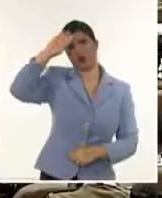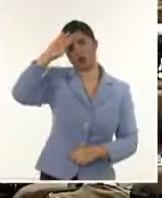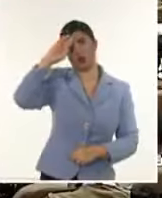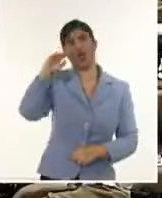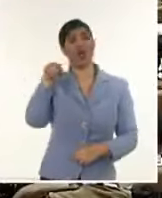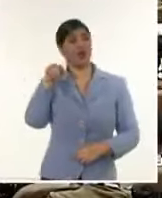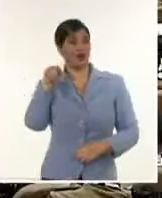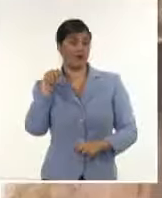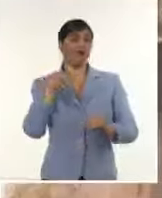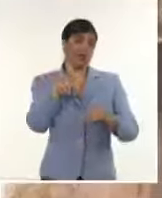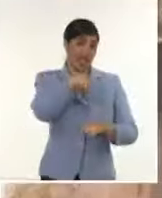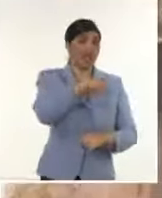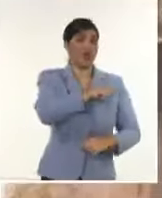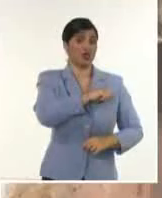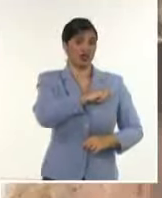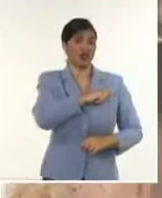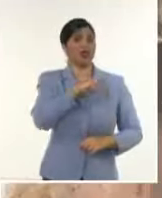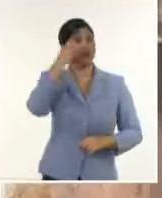verdad.